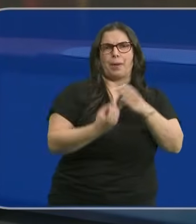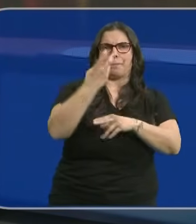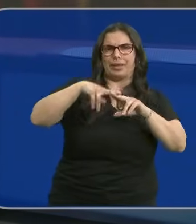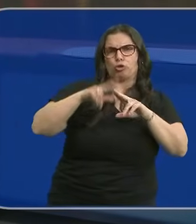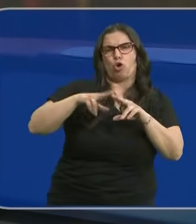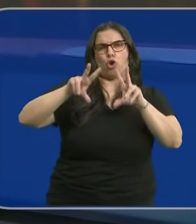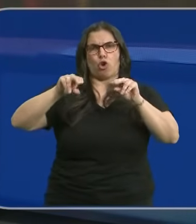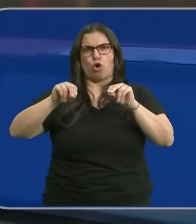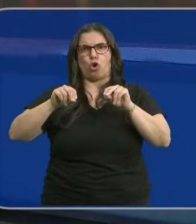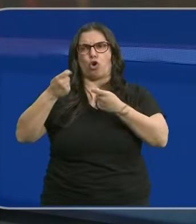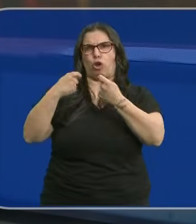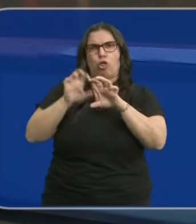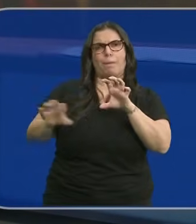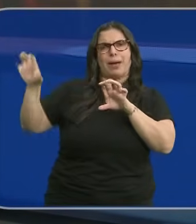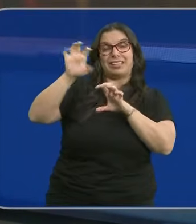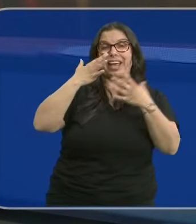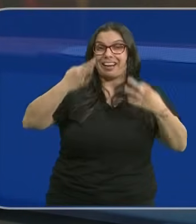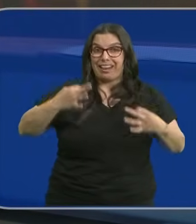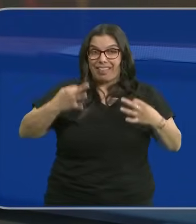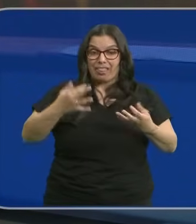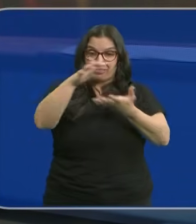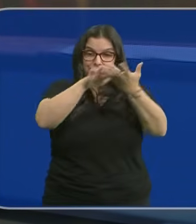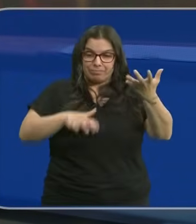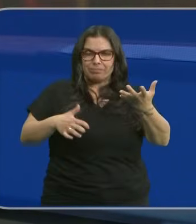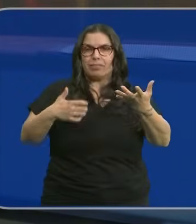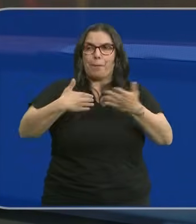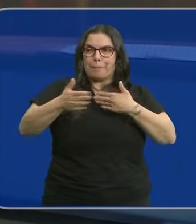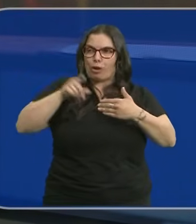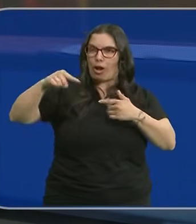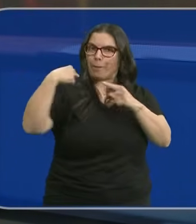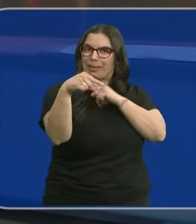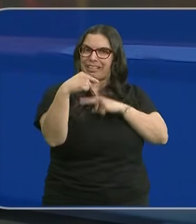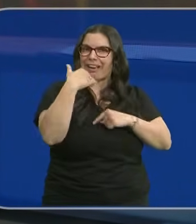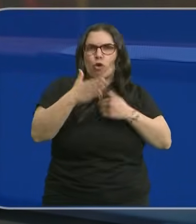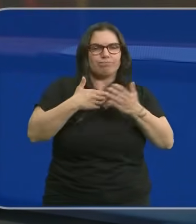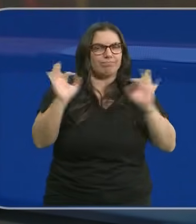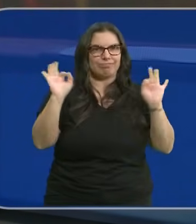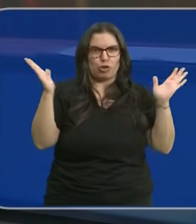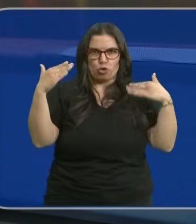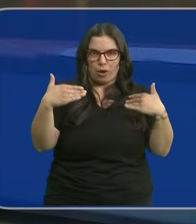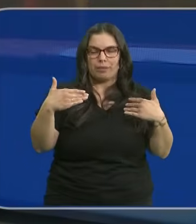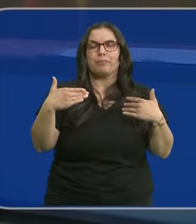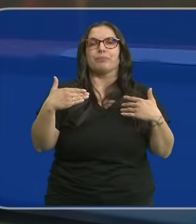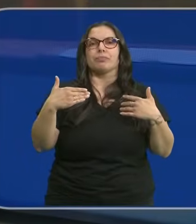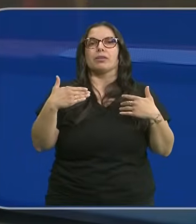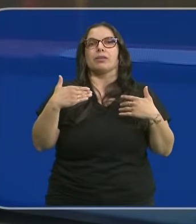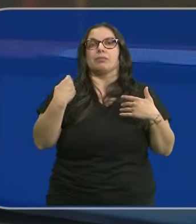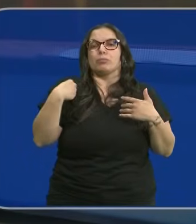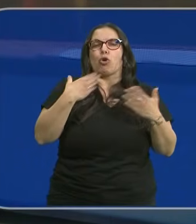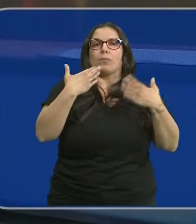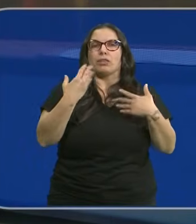otros países, en el informe no aparece ningún mensaje enviado por él mismo. Conversaciones sobre Delcy Rodríguez o Plus Ultra que facilitó Estados